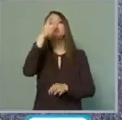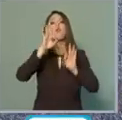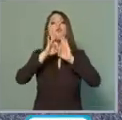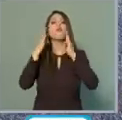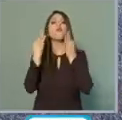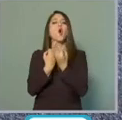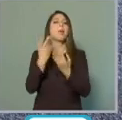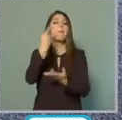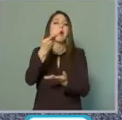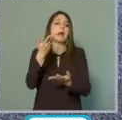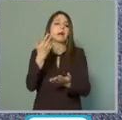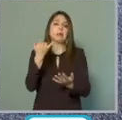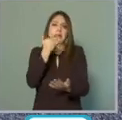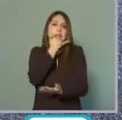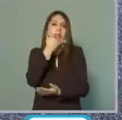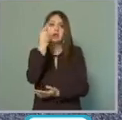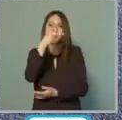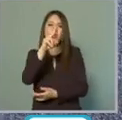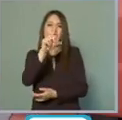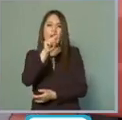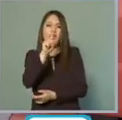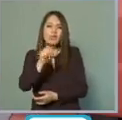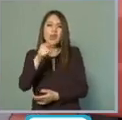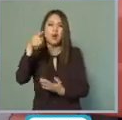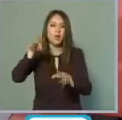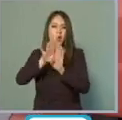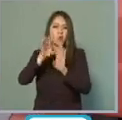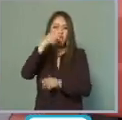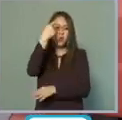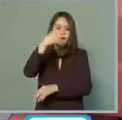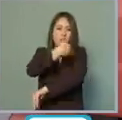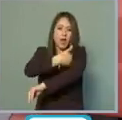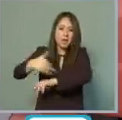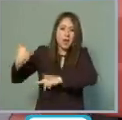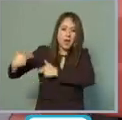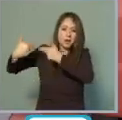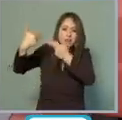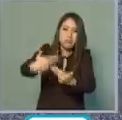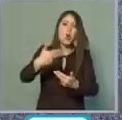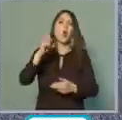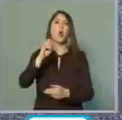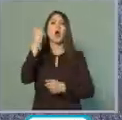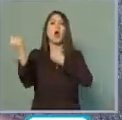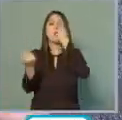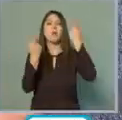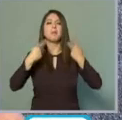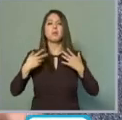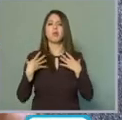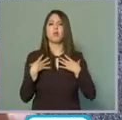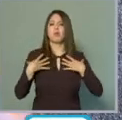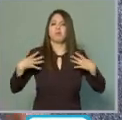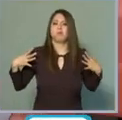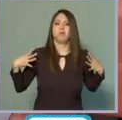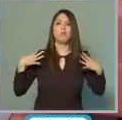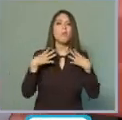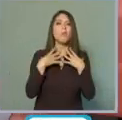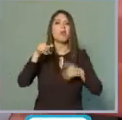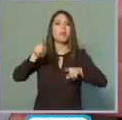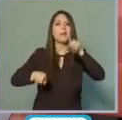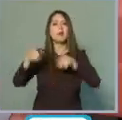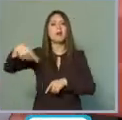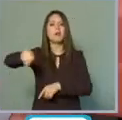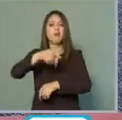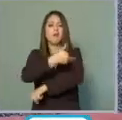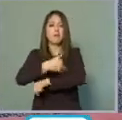claro. tiene tendencia a ser más delgado, hay quien tiene que ser más corpulento. Entonces, vamos a tener ese valor. ¿Y a partir de Sí. o